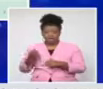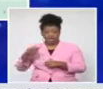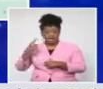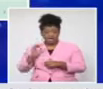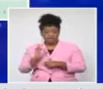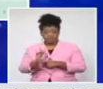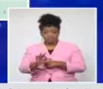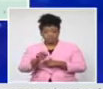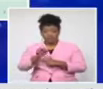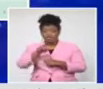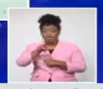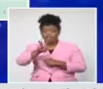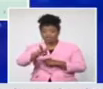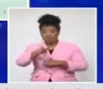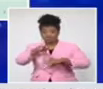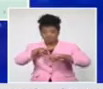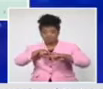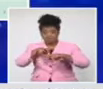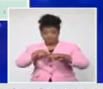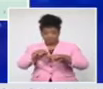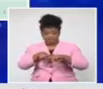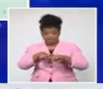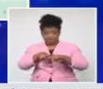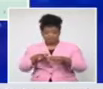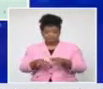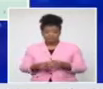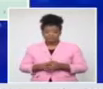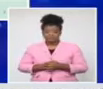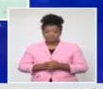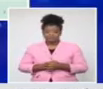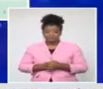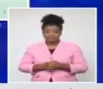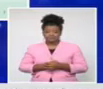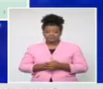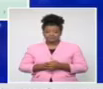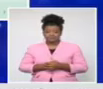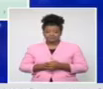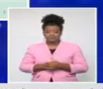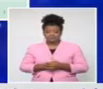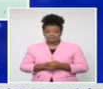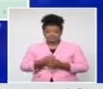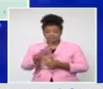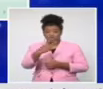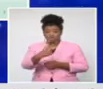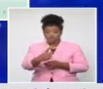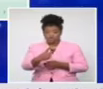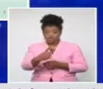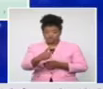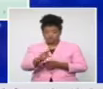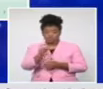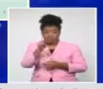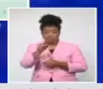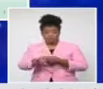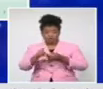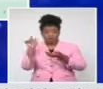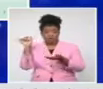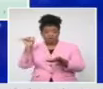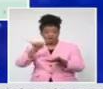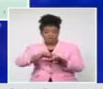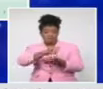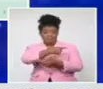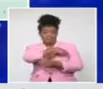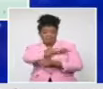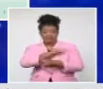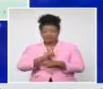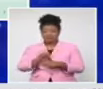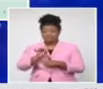importados de La Habana, estamos hablando de 2 viajeros cubanos procedentes de España, 7 viajeros